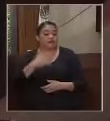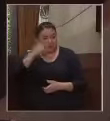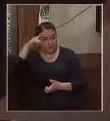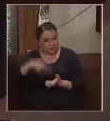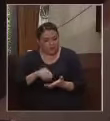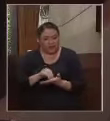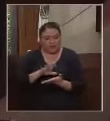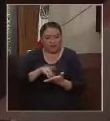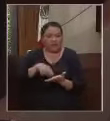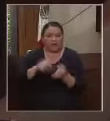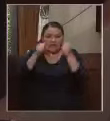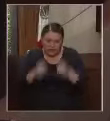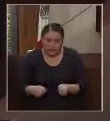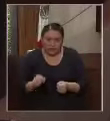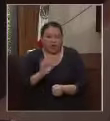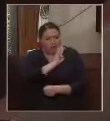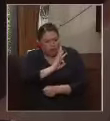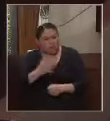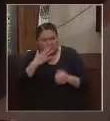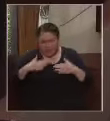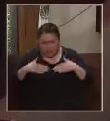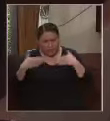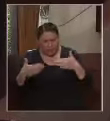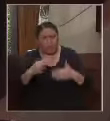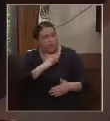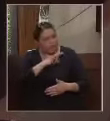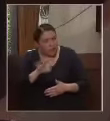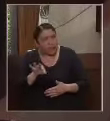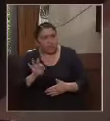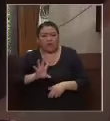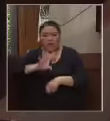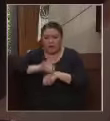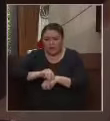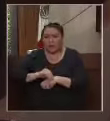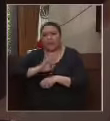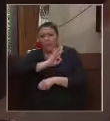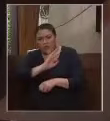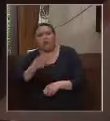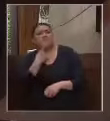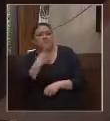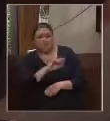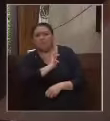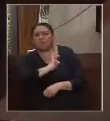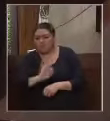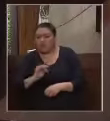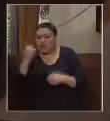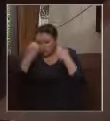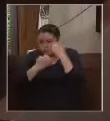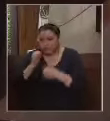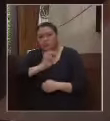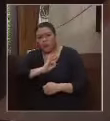sentido, me parece que sí es posible desprender jurídicamente un agravio, y en ese contexto, pues,